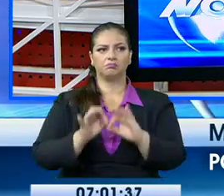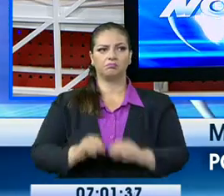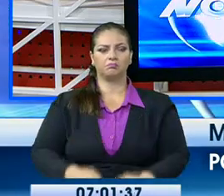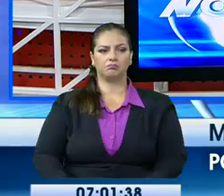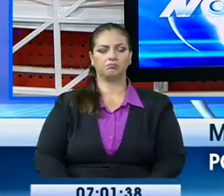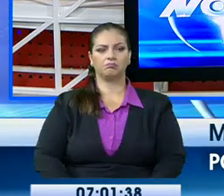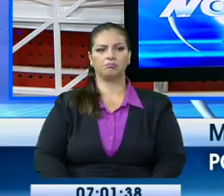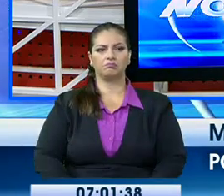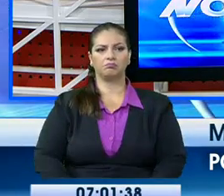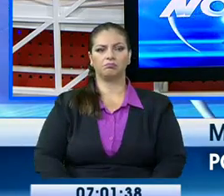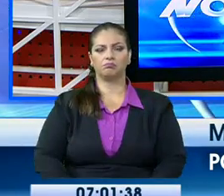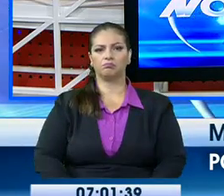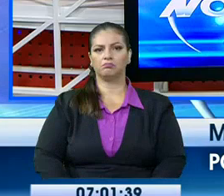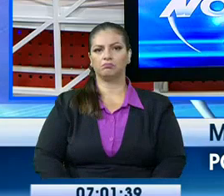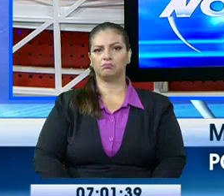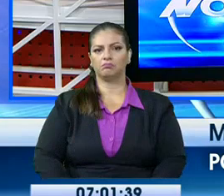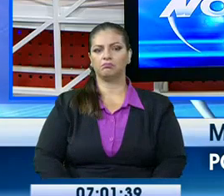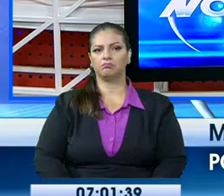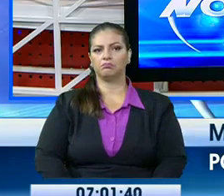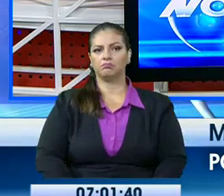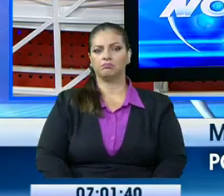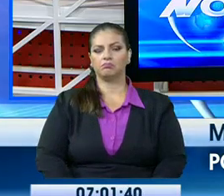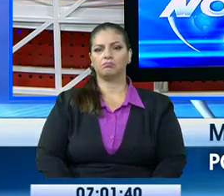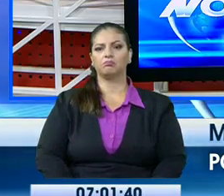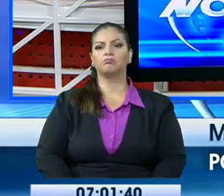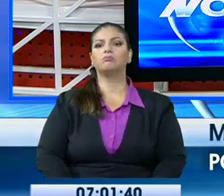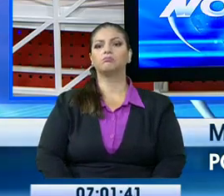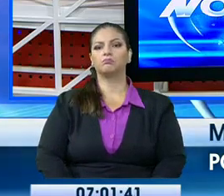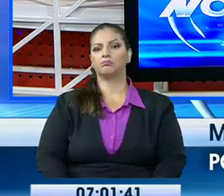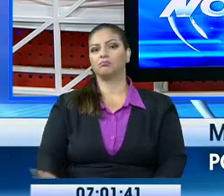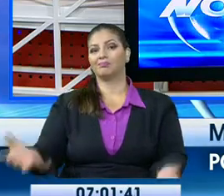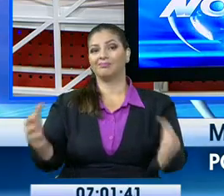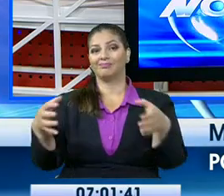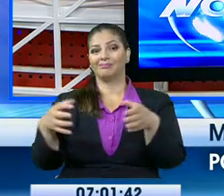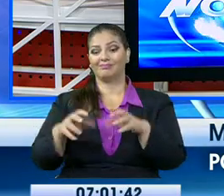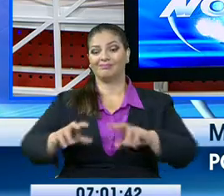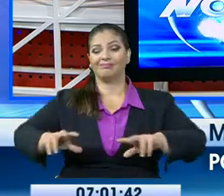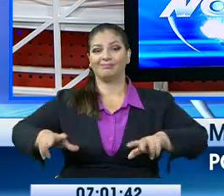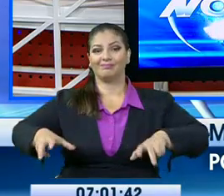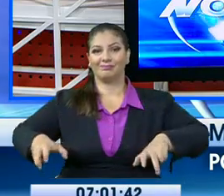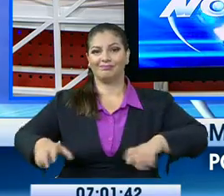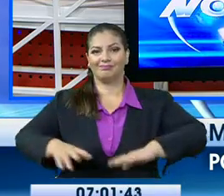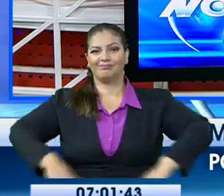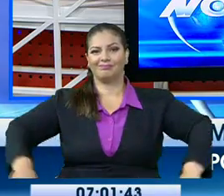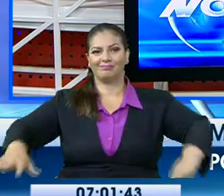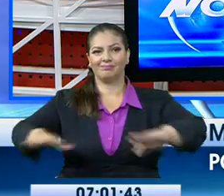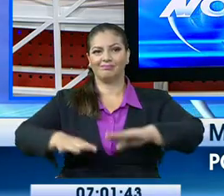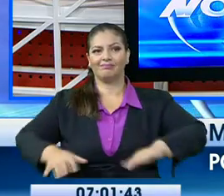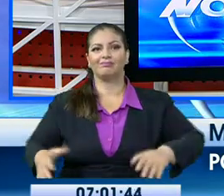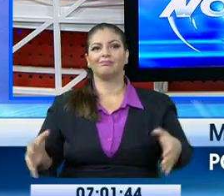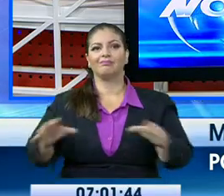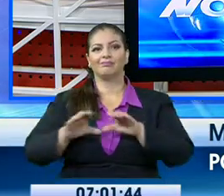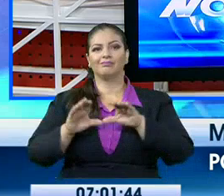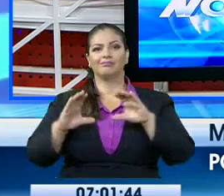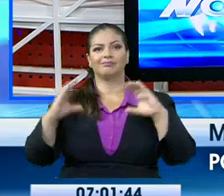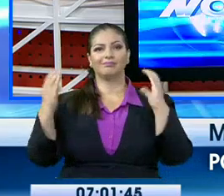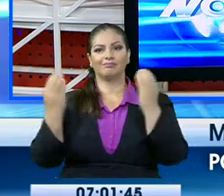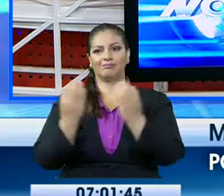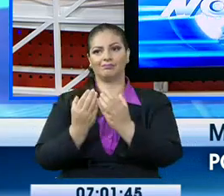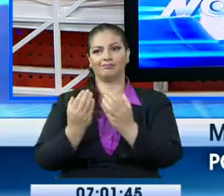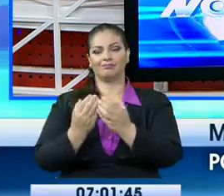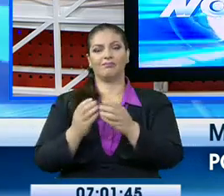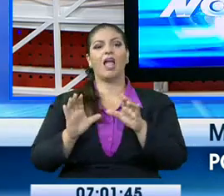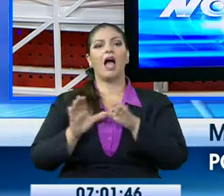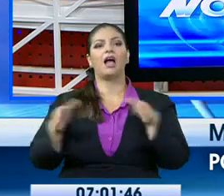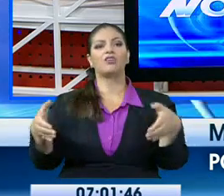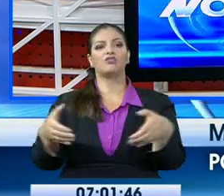que dice ser presidente del Cóndor, de la asociación, también hay otras organizaciones, pero también hay otras vías de salida. Yo